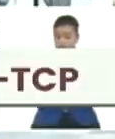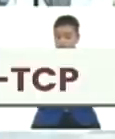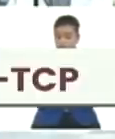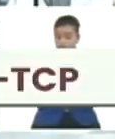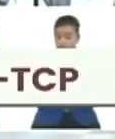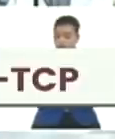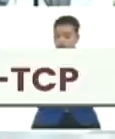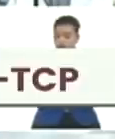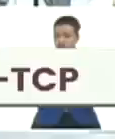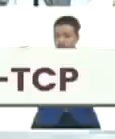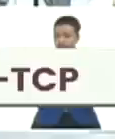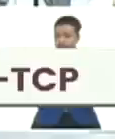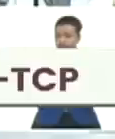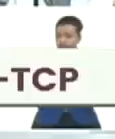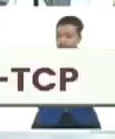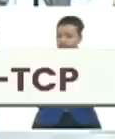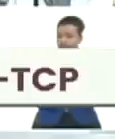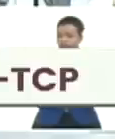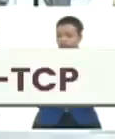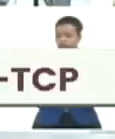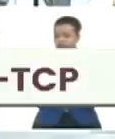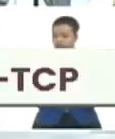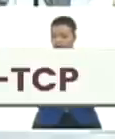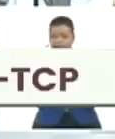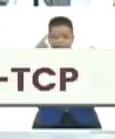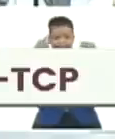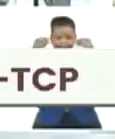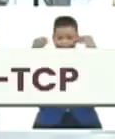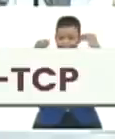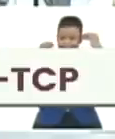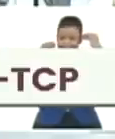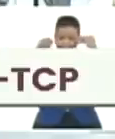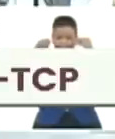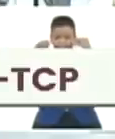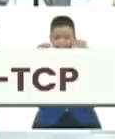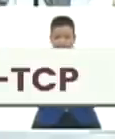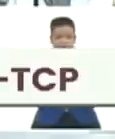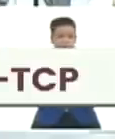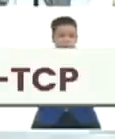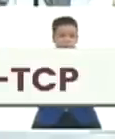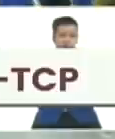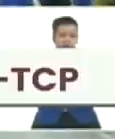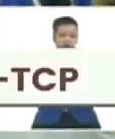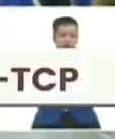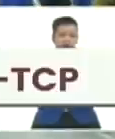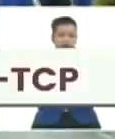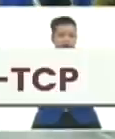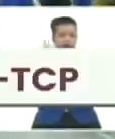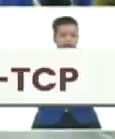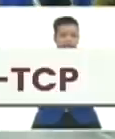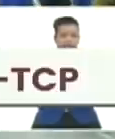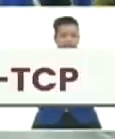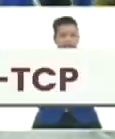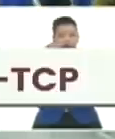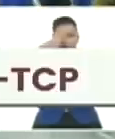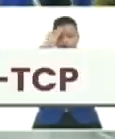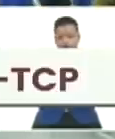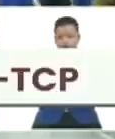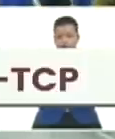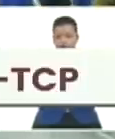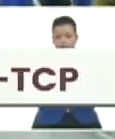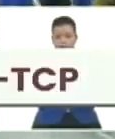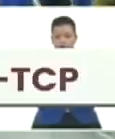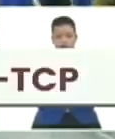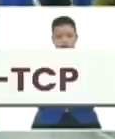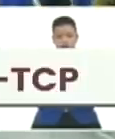escribimos para expresar nuestra preocupación de que la omisión de los gobiernos de Cuba, Nicaragua y Venezuela en la novena cumbre de